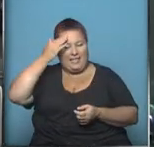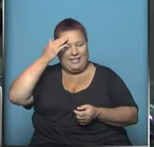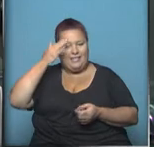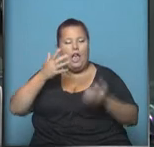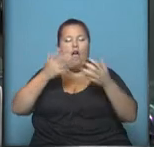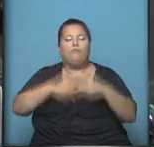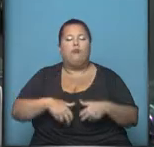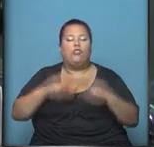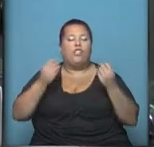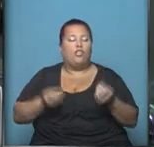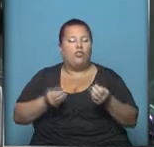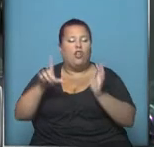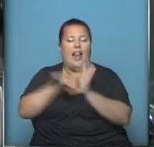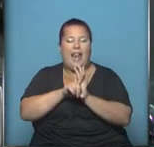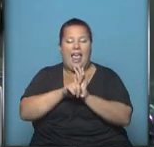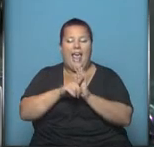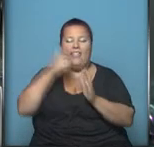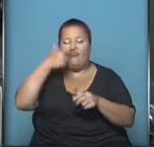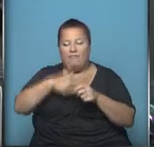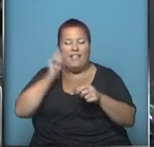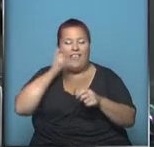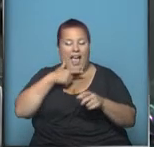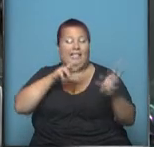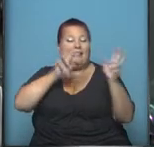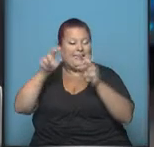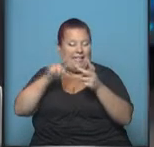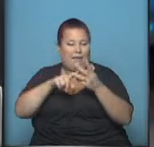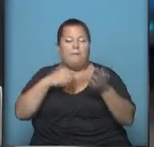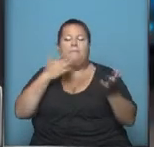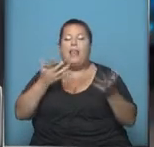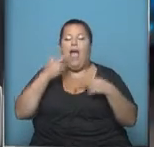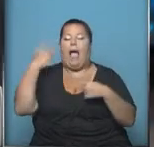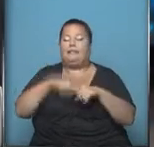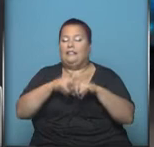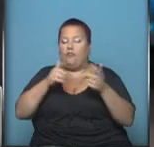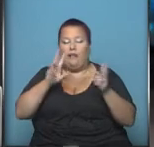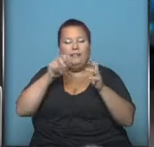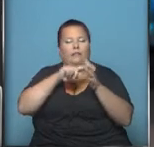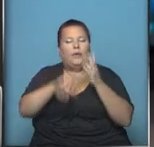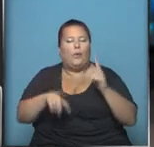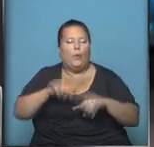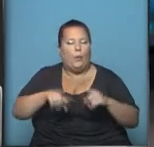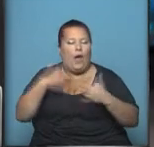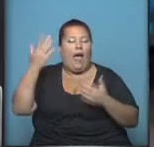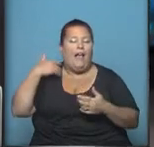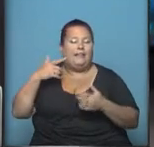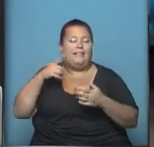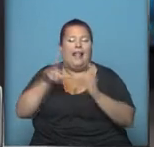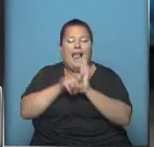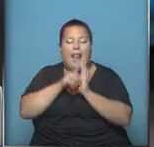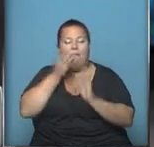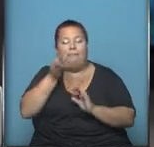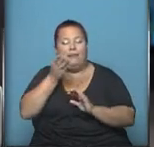proyecto que tiene que ver con la ley de hidrocarburos otro de los temas pero no se discutían otros temas que estaban planteando muchos legisladores